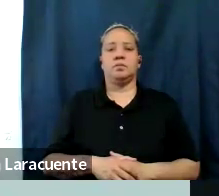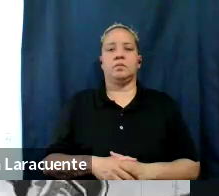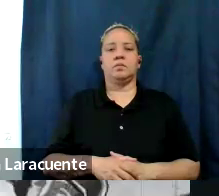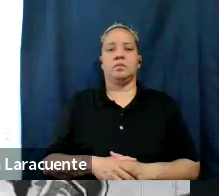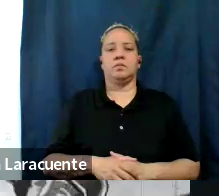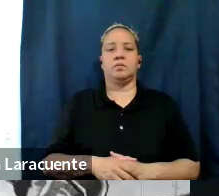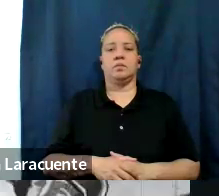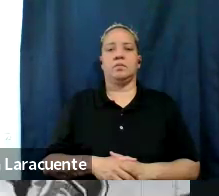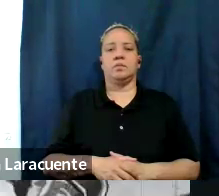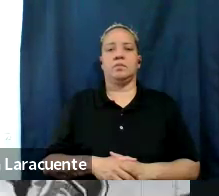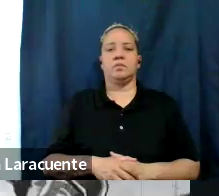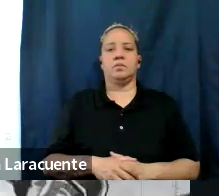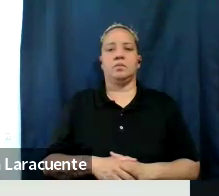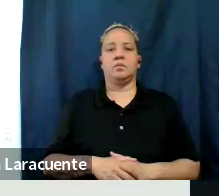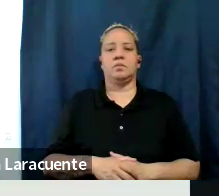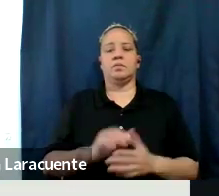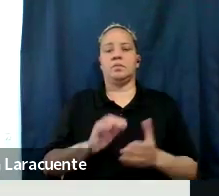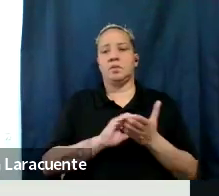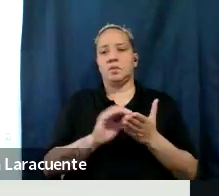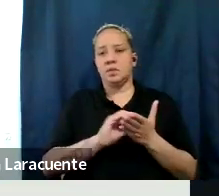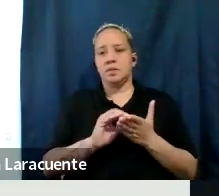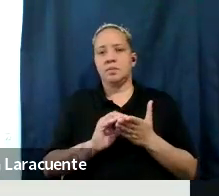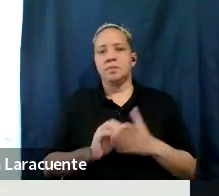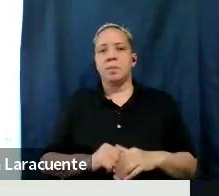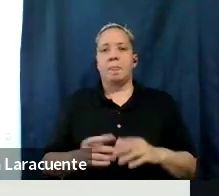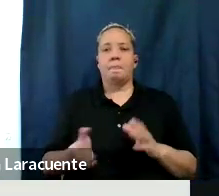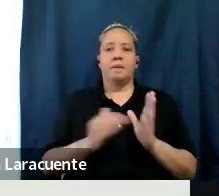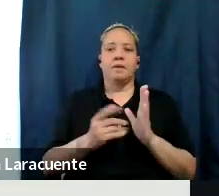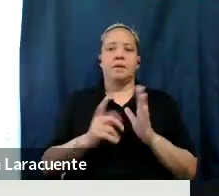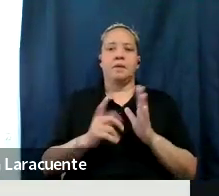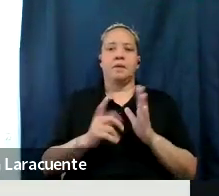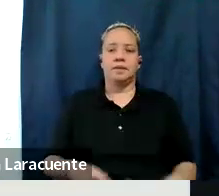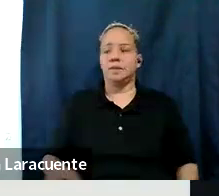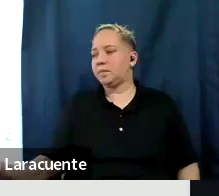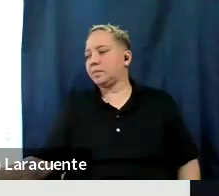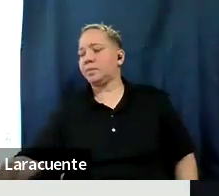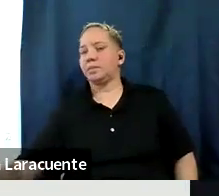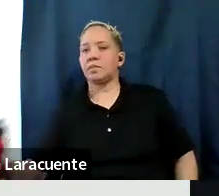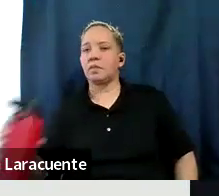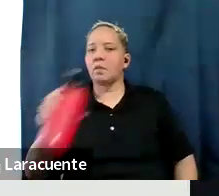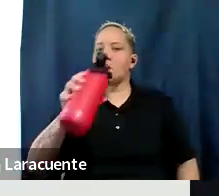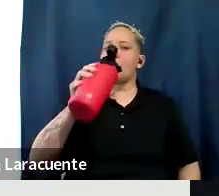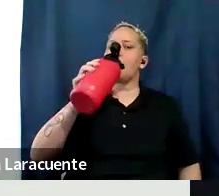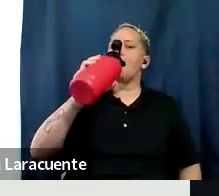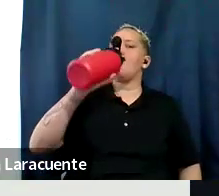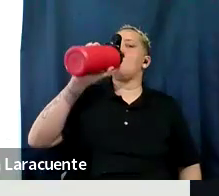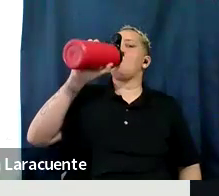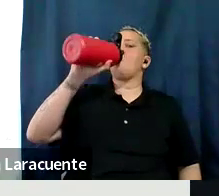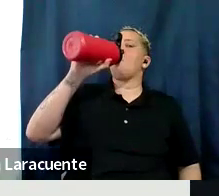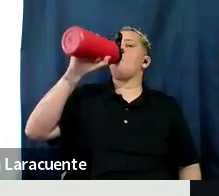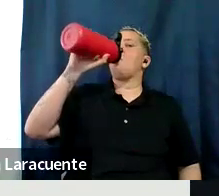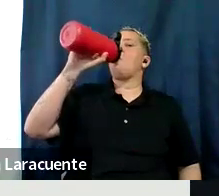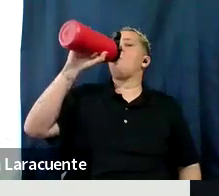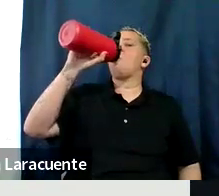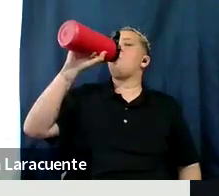Jaime Benítez, que le sigue, perdón, he tenido que empezar de nuevo, ahora, perdón, Jaime